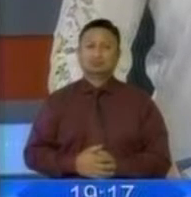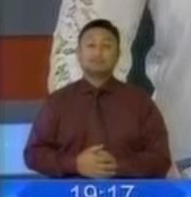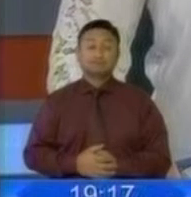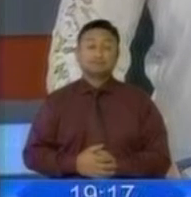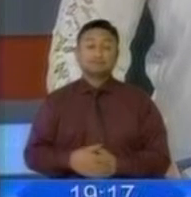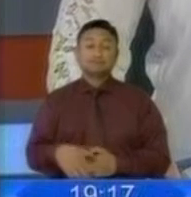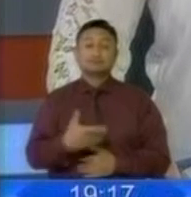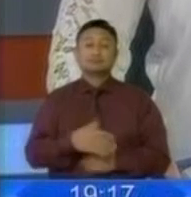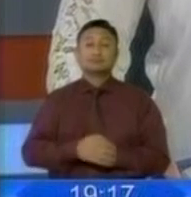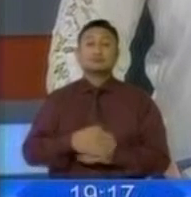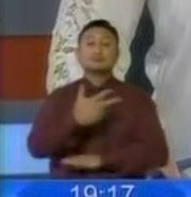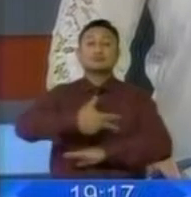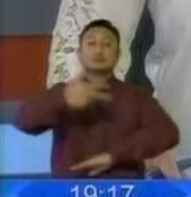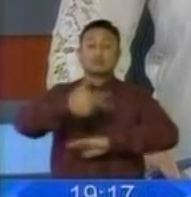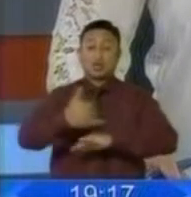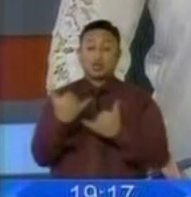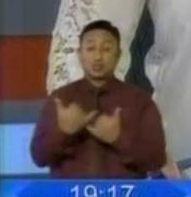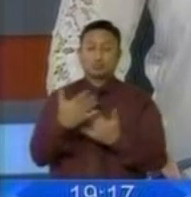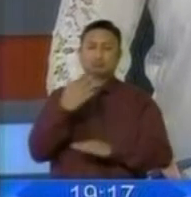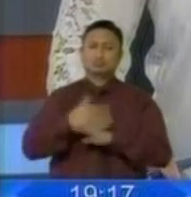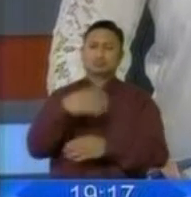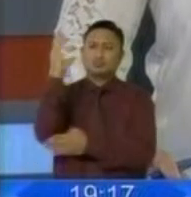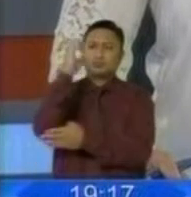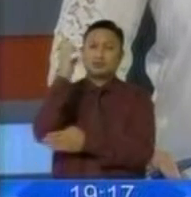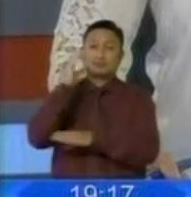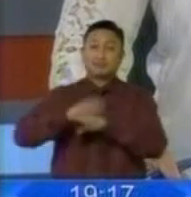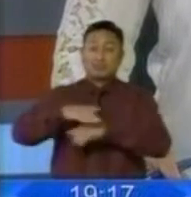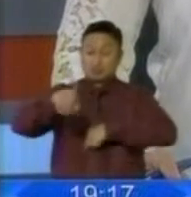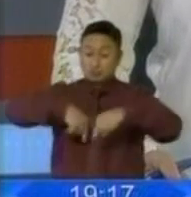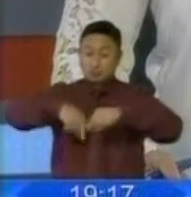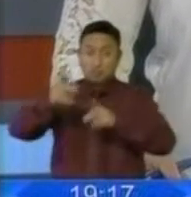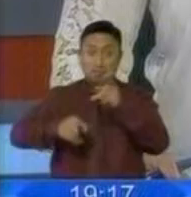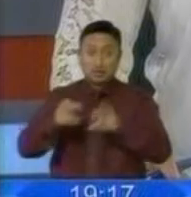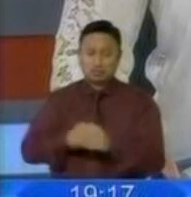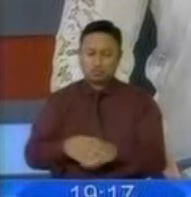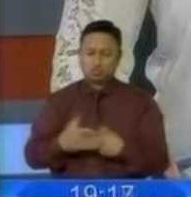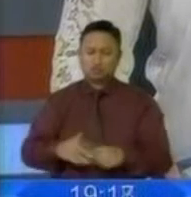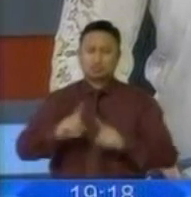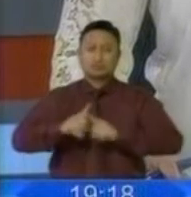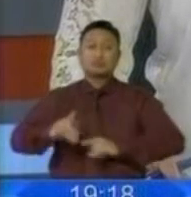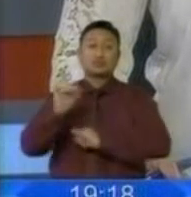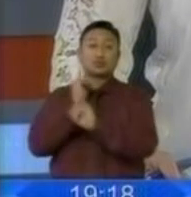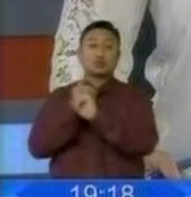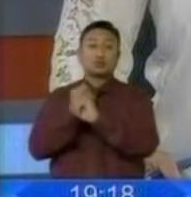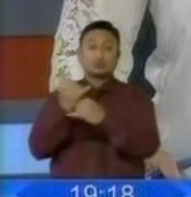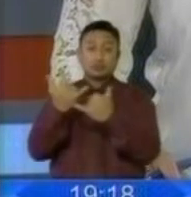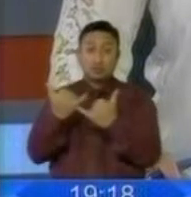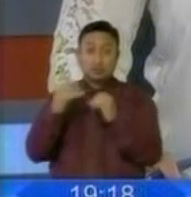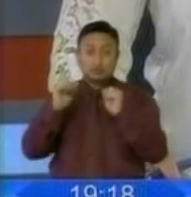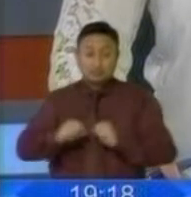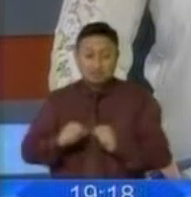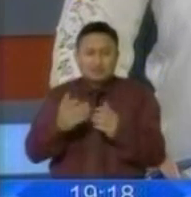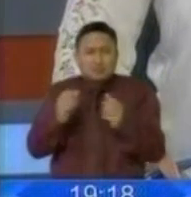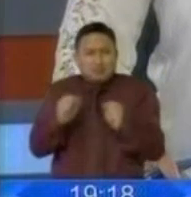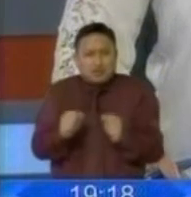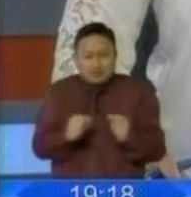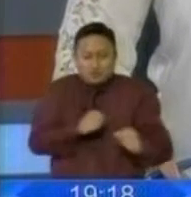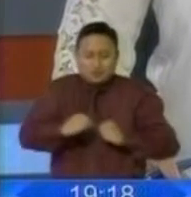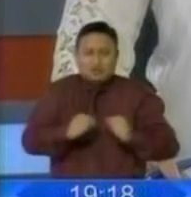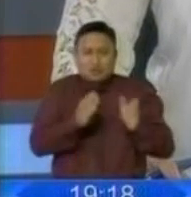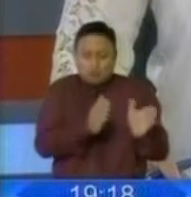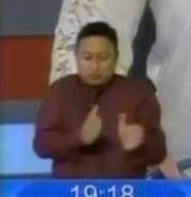Así es, Carchi es declarada en emergencia de movilidad humana. Las diferentes instituciones tratan de mantener el orden con los